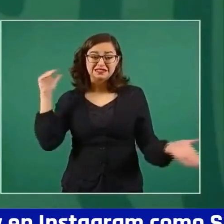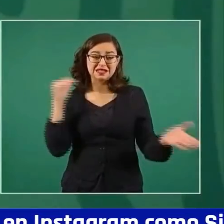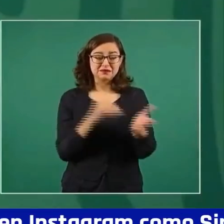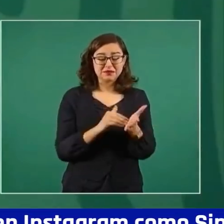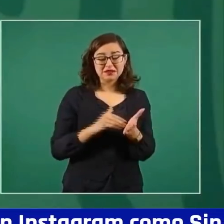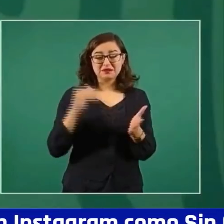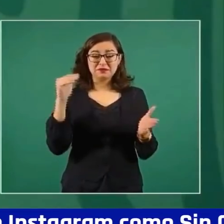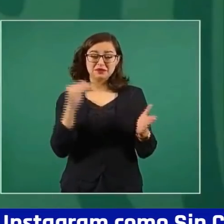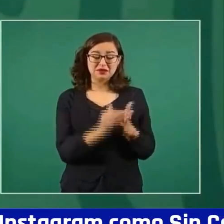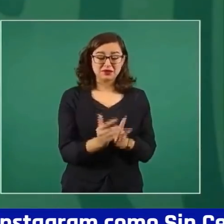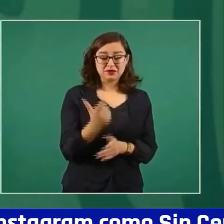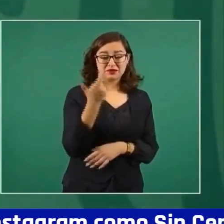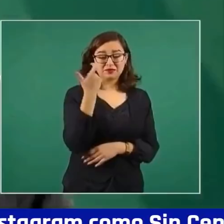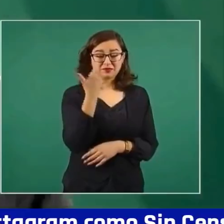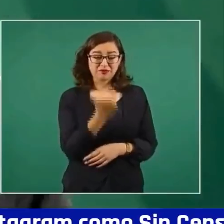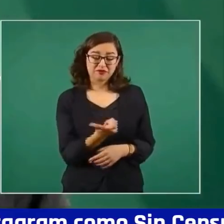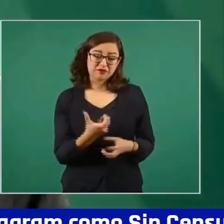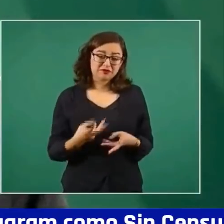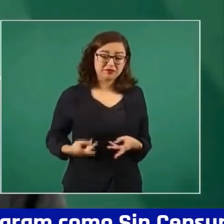3,